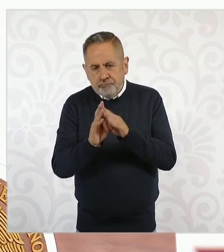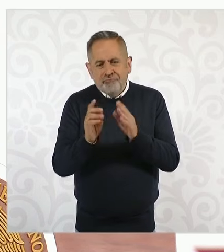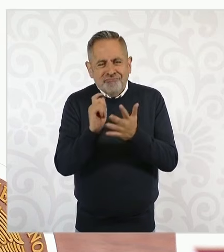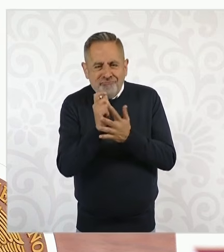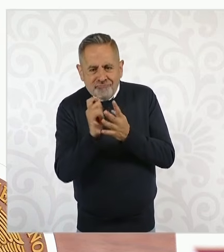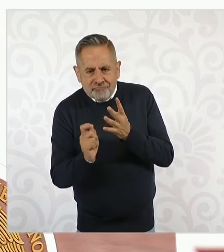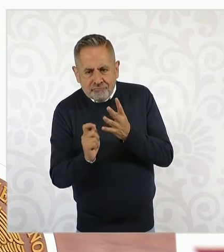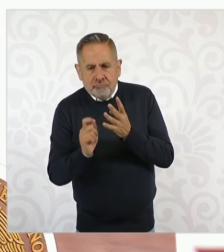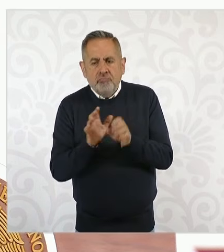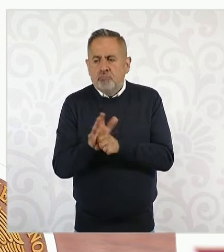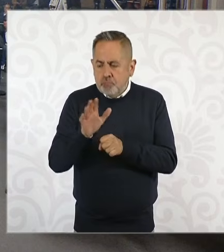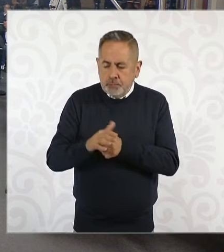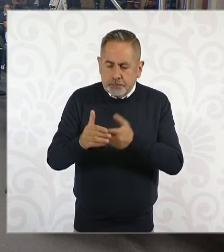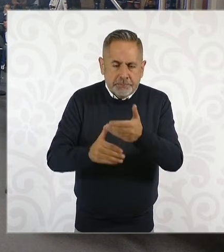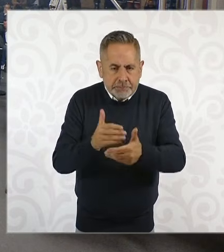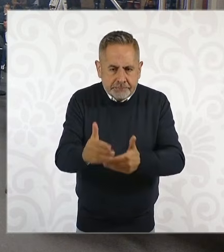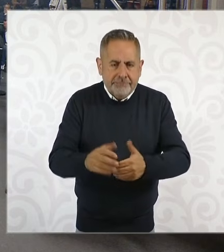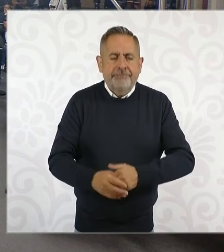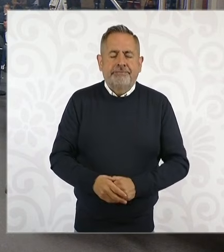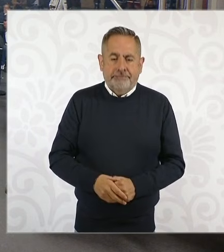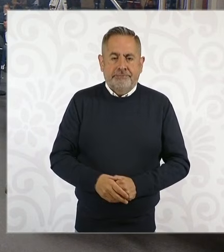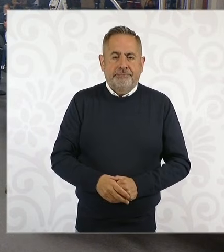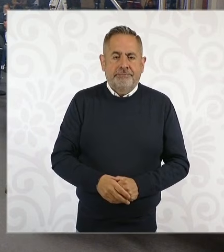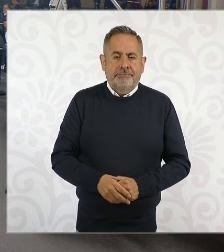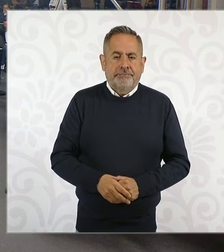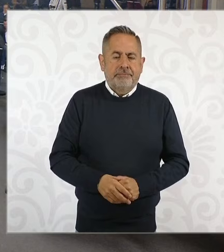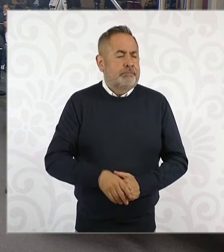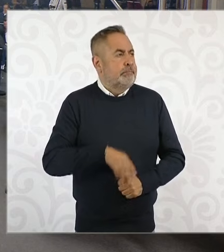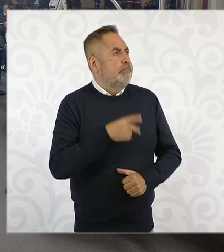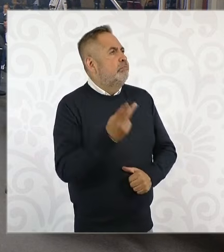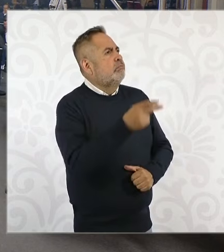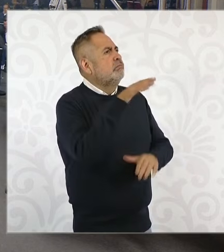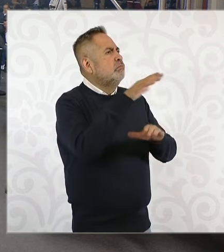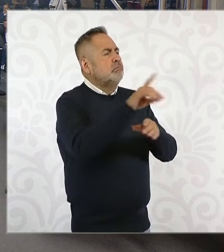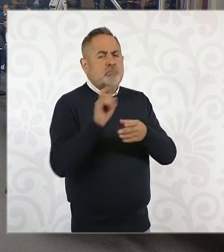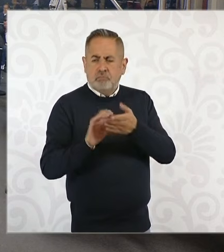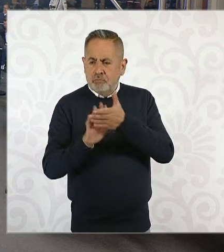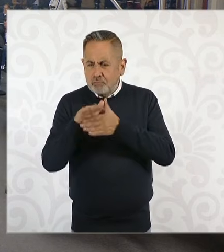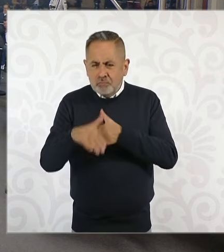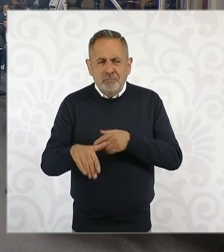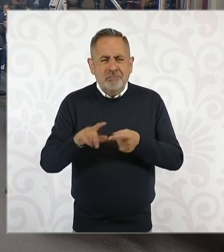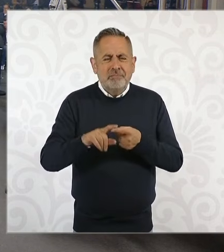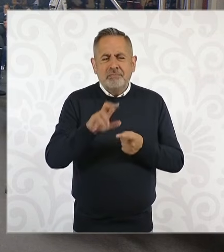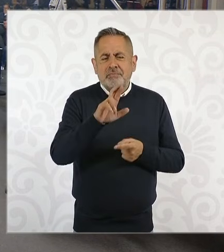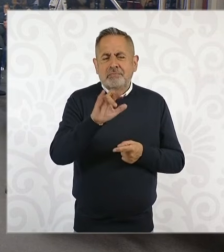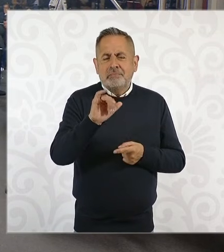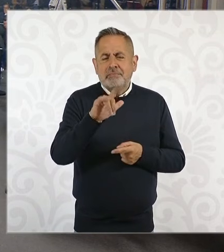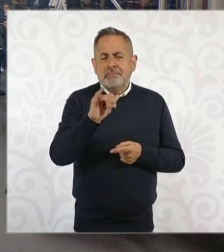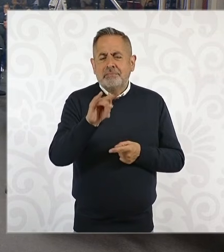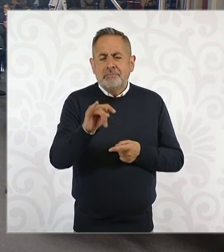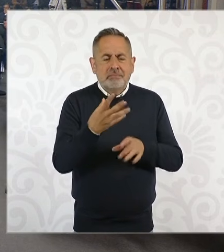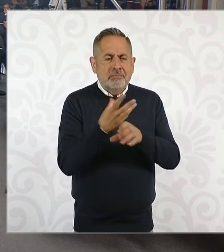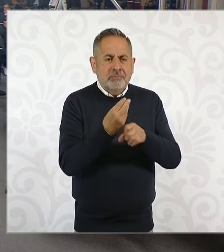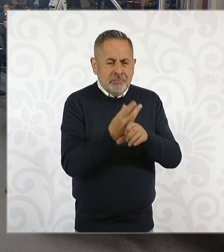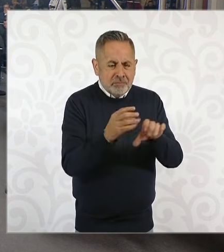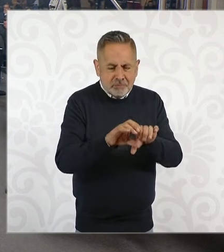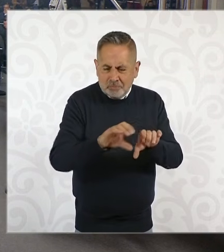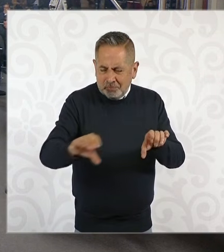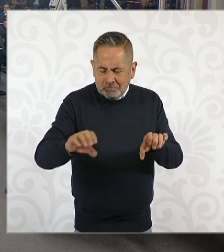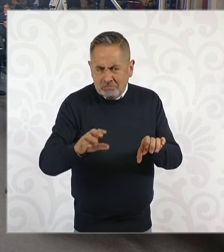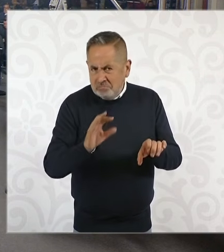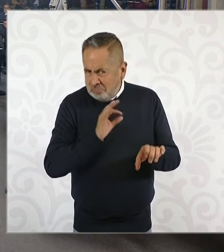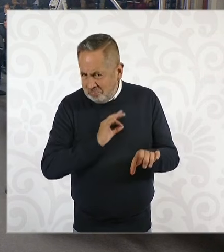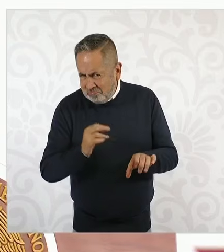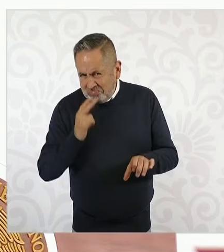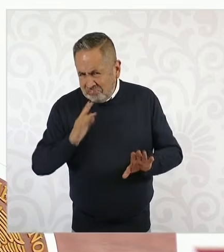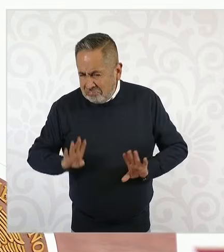respecto y en qué vamos. Sobre el tema de la cortina del Realito y el acueducto, ¿es viable su reparación? Es viable su reparación, incluso